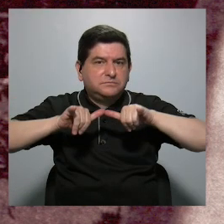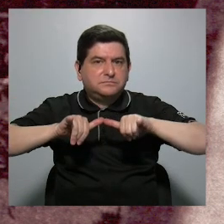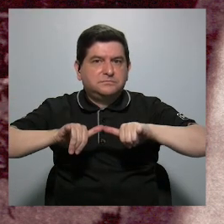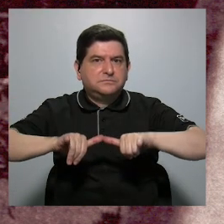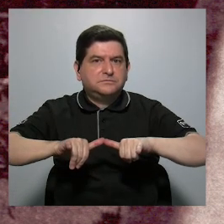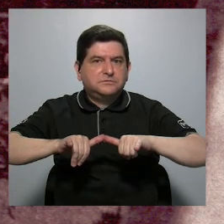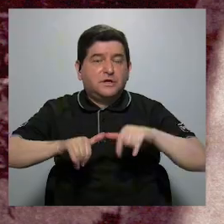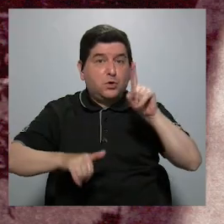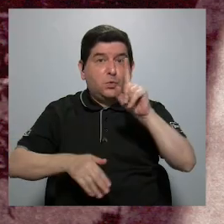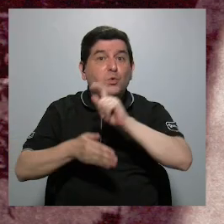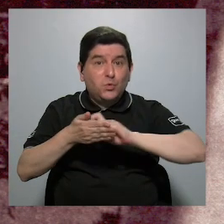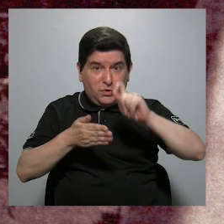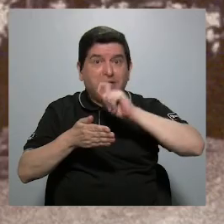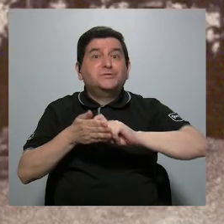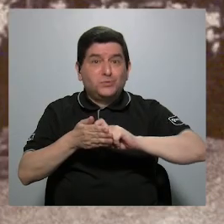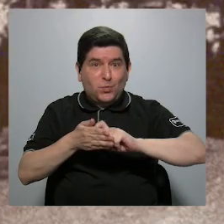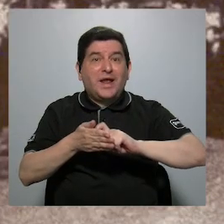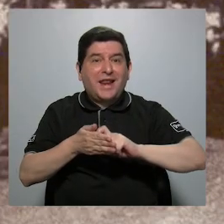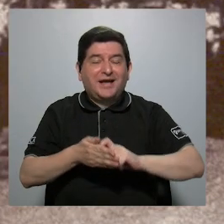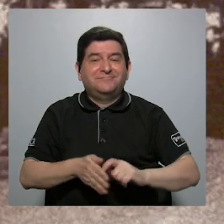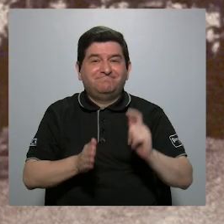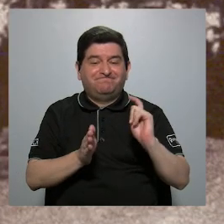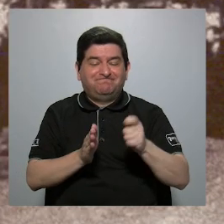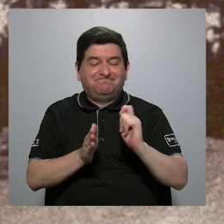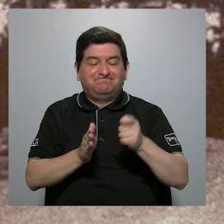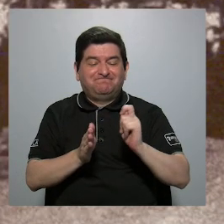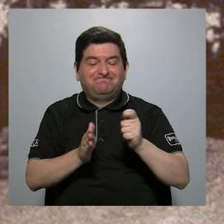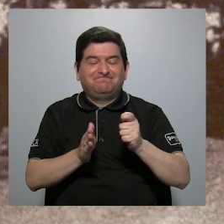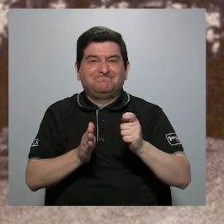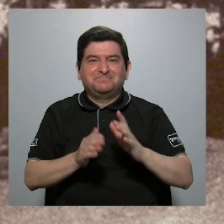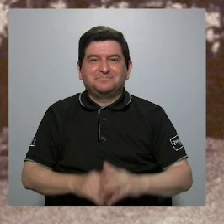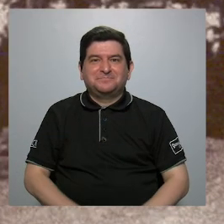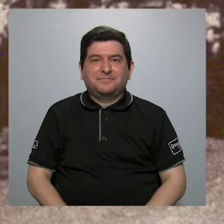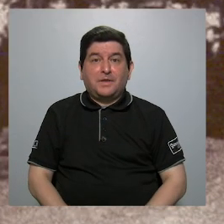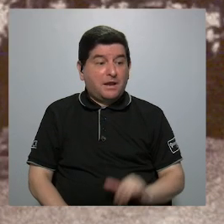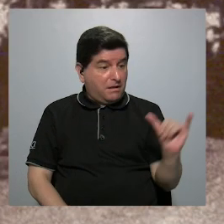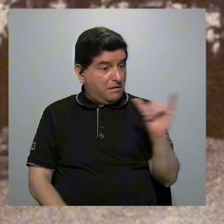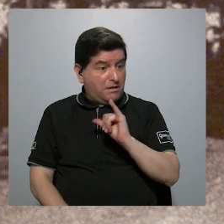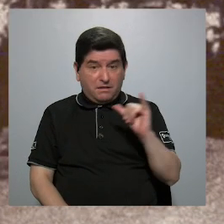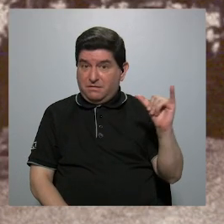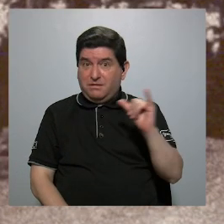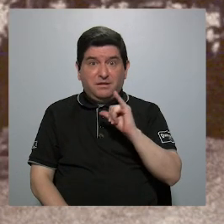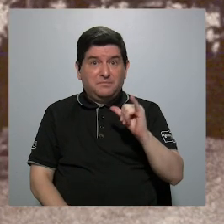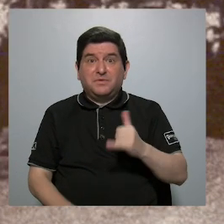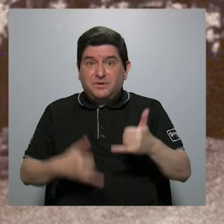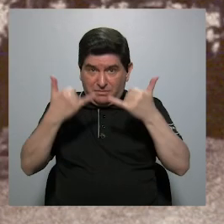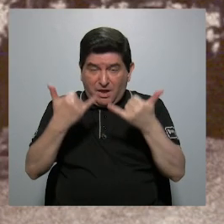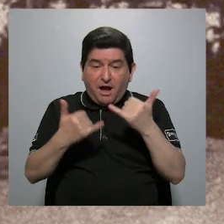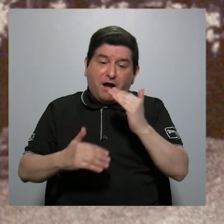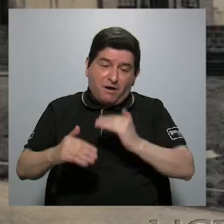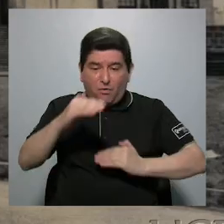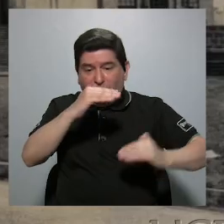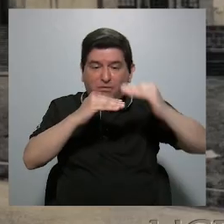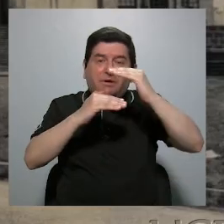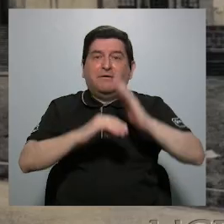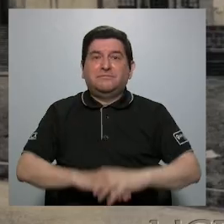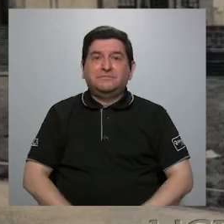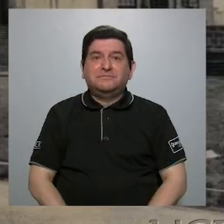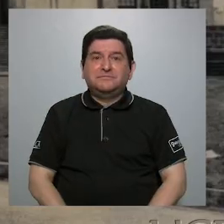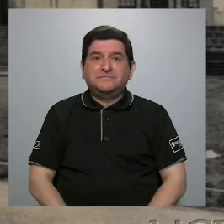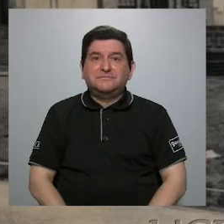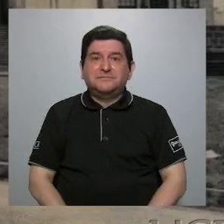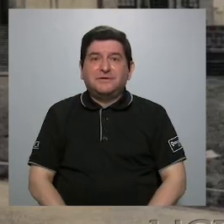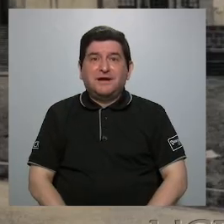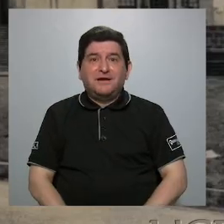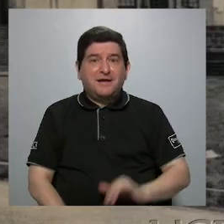mantiene una escuela, la Escuela de Derecho, que es la misma, ahora facultad,